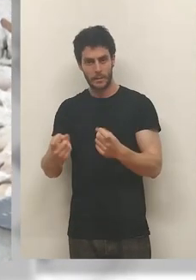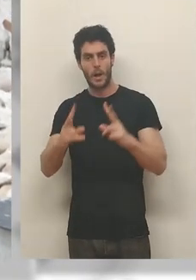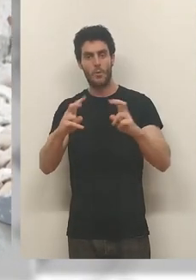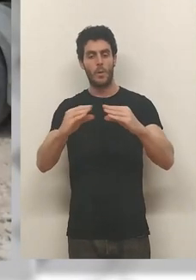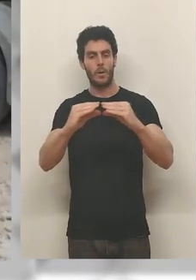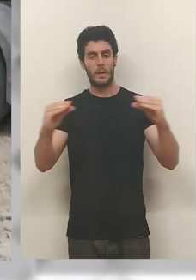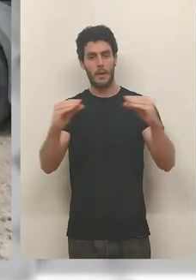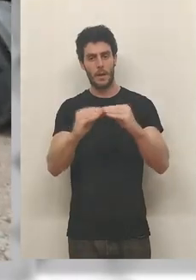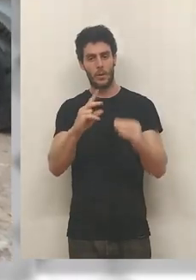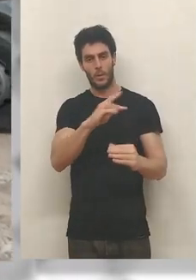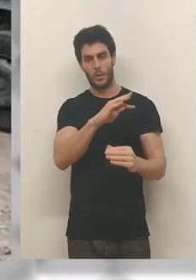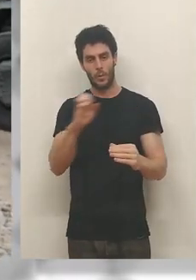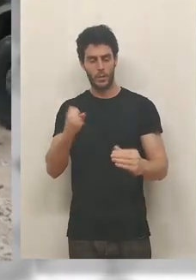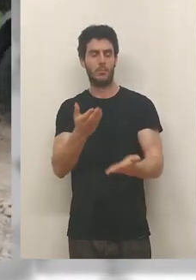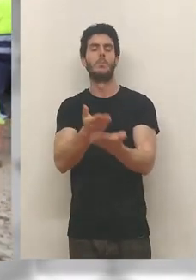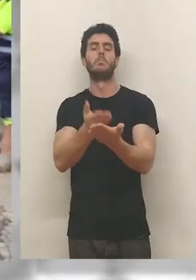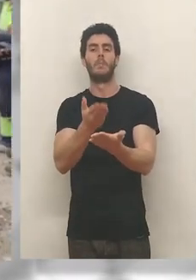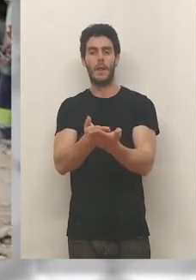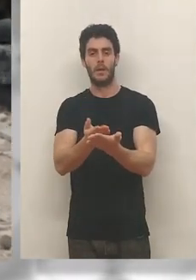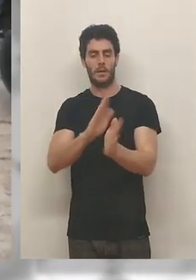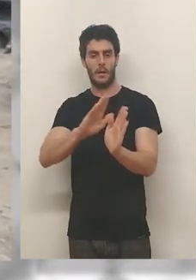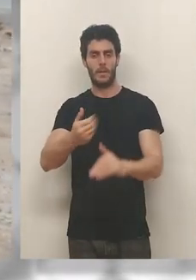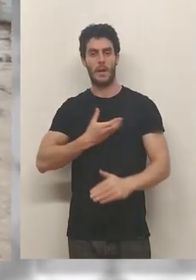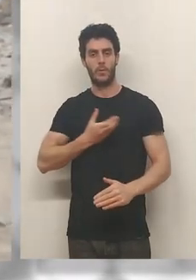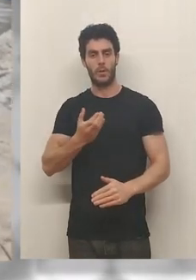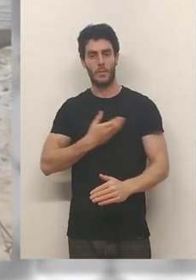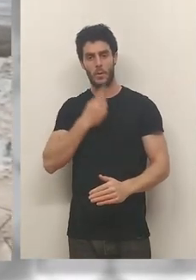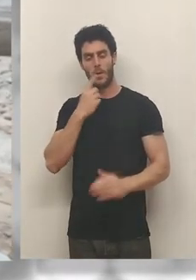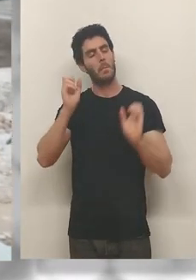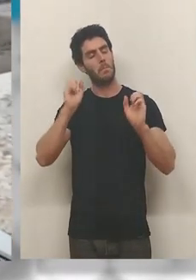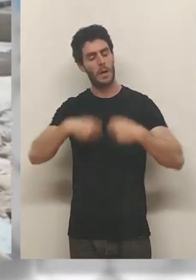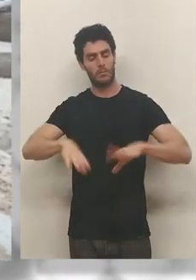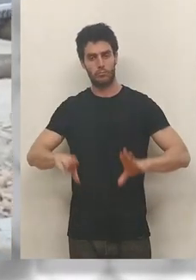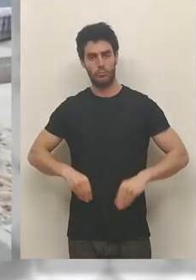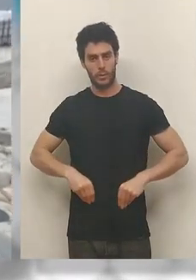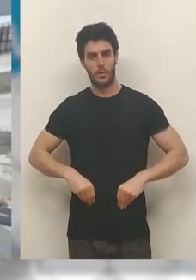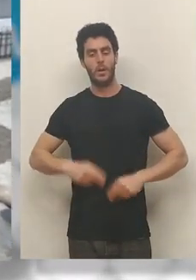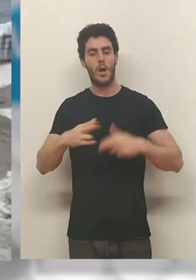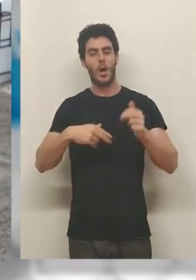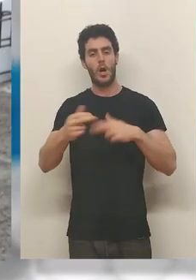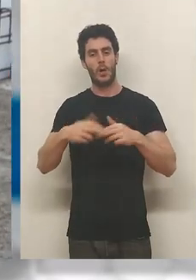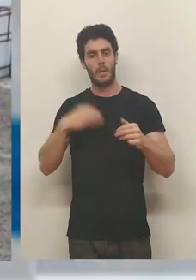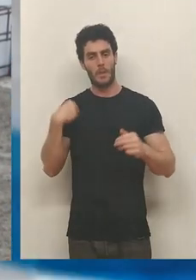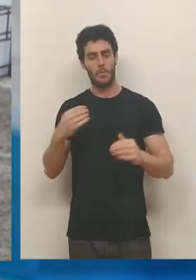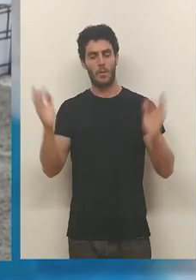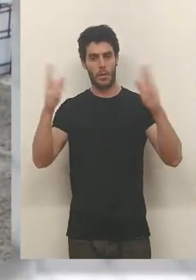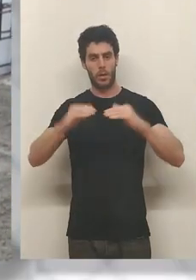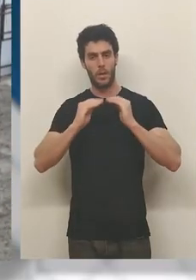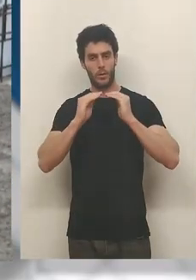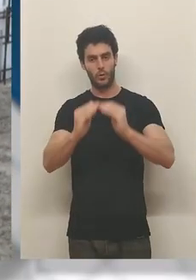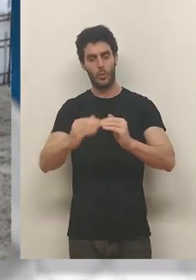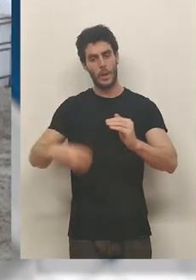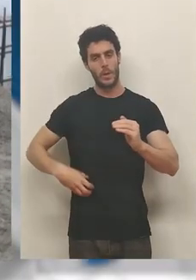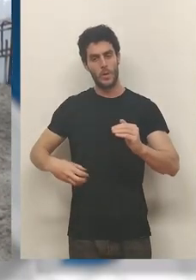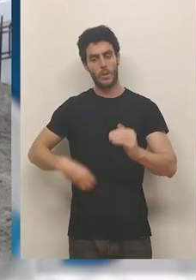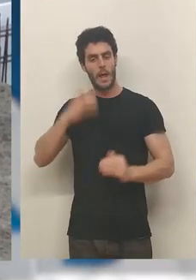nuevo tablero. Es la petición que realizó la UTE encargada de las obras y que el consistorio ha decidido atender. Las obras de este nudo, que incluyó la